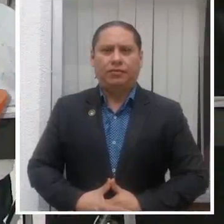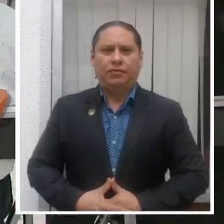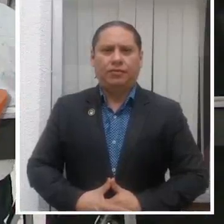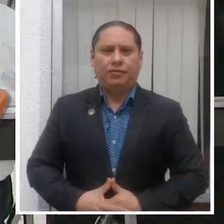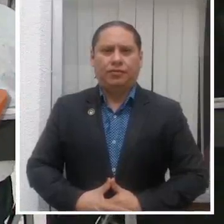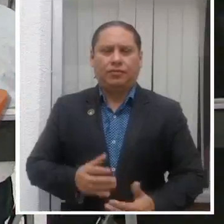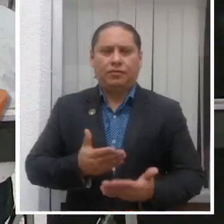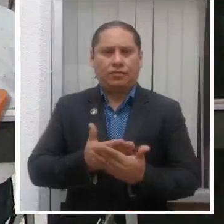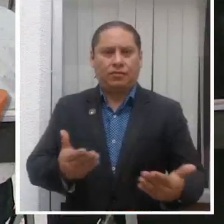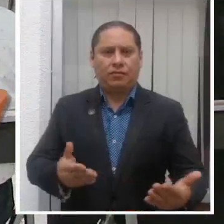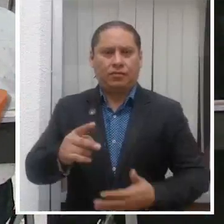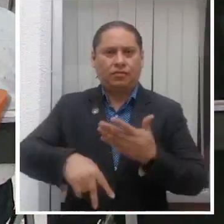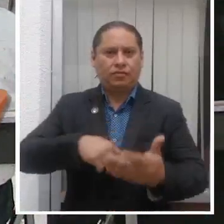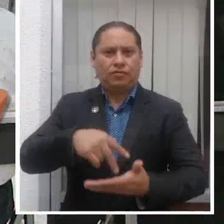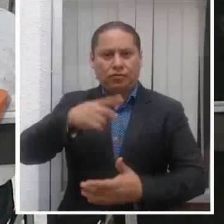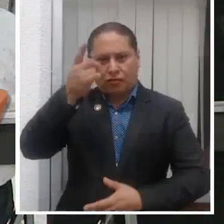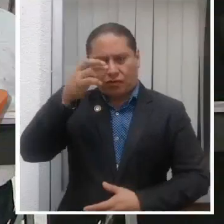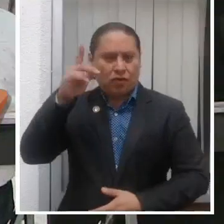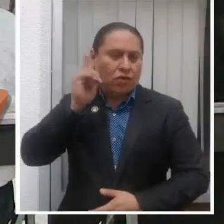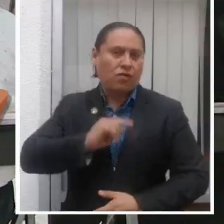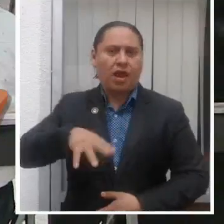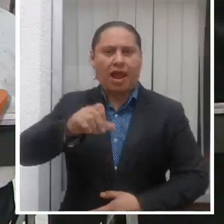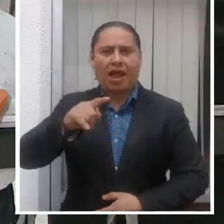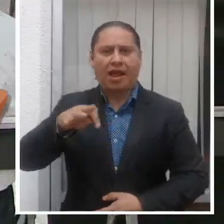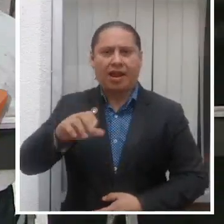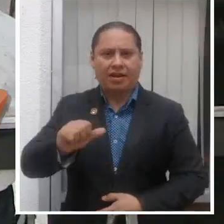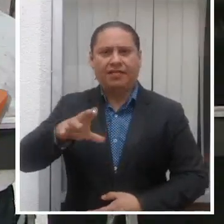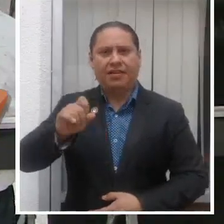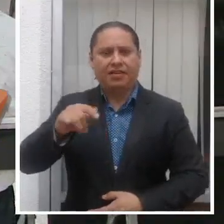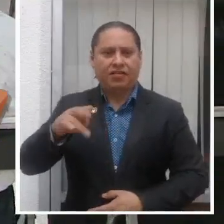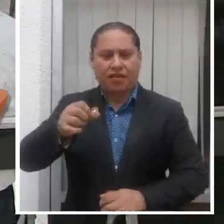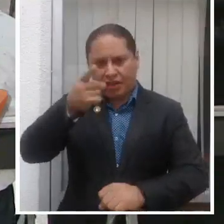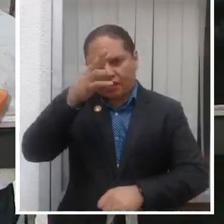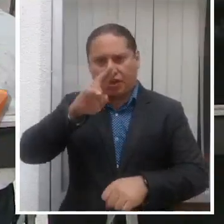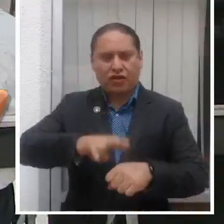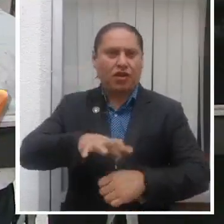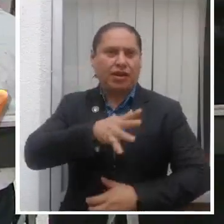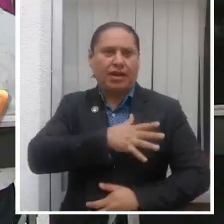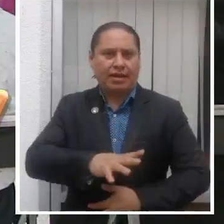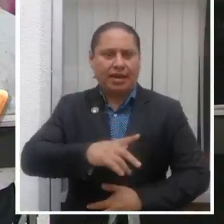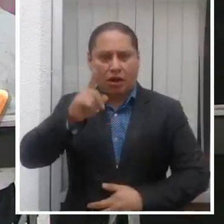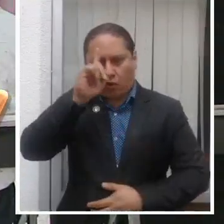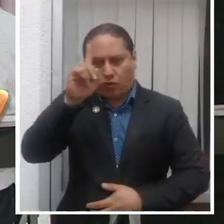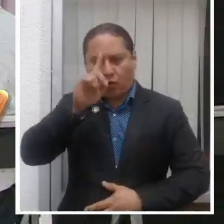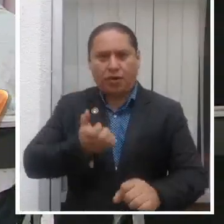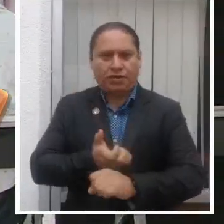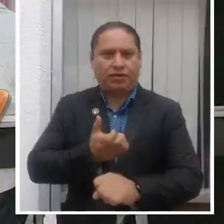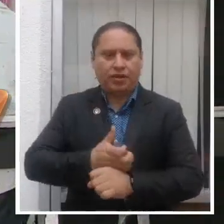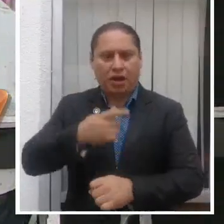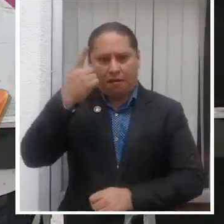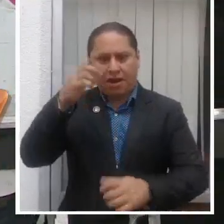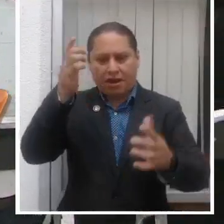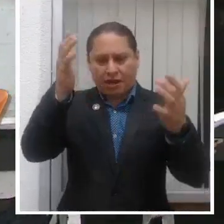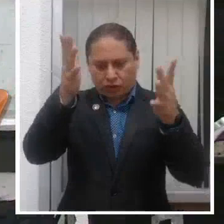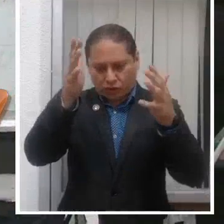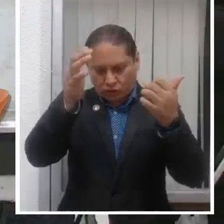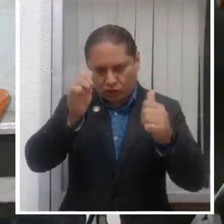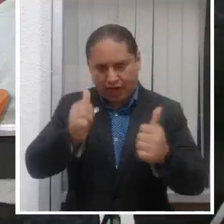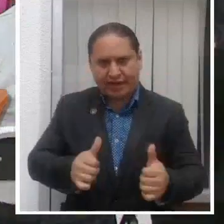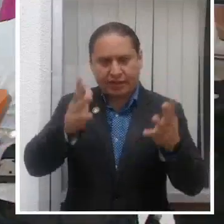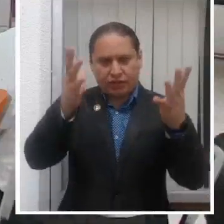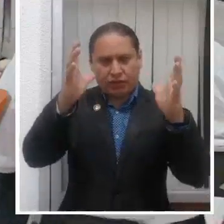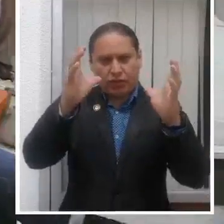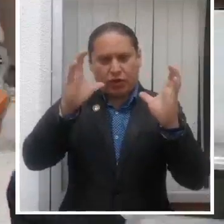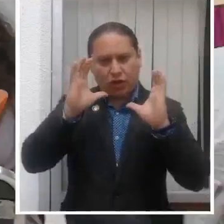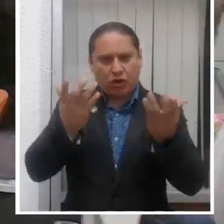Cedemos los micrófonos a la doctora Maritza Maranto Cepeda, directora general del Consejo Estatal para las Culturas y las Artes de Chiapas.